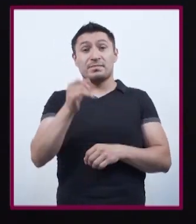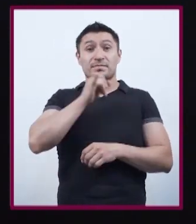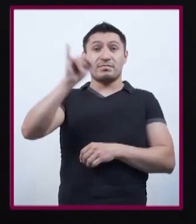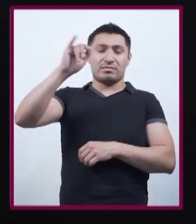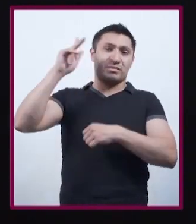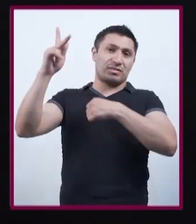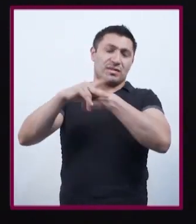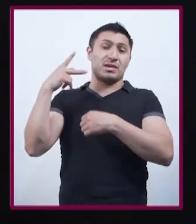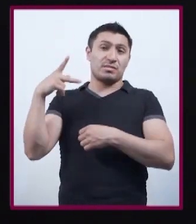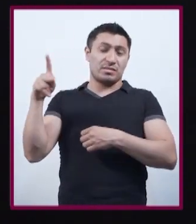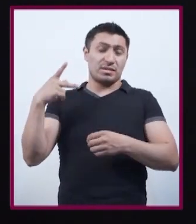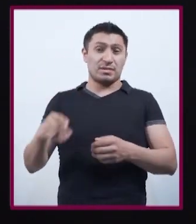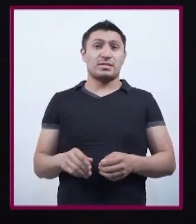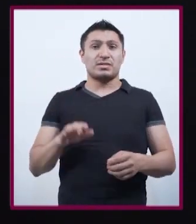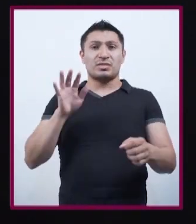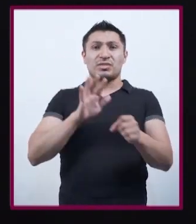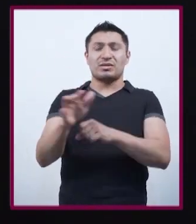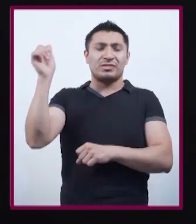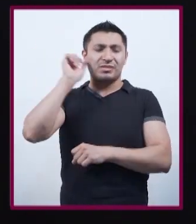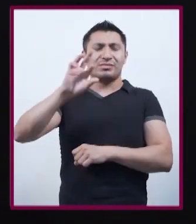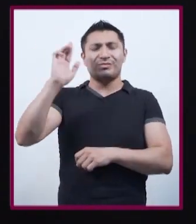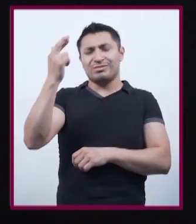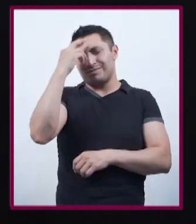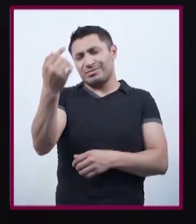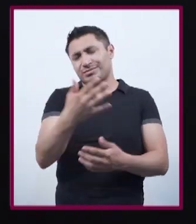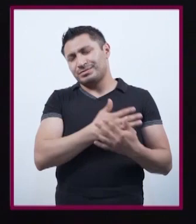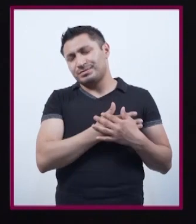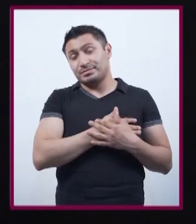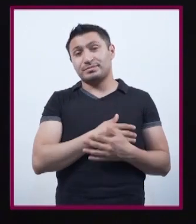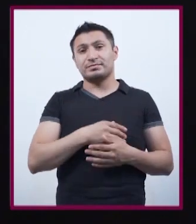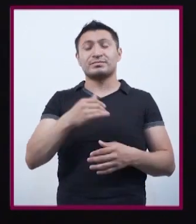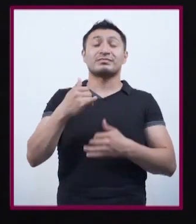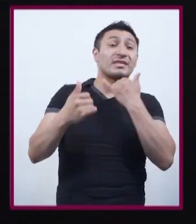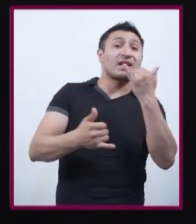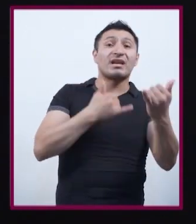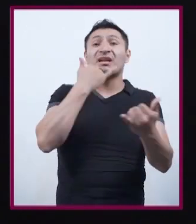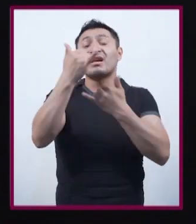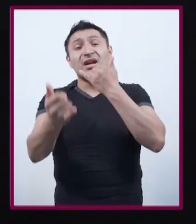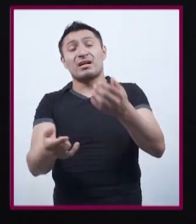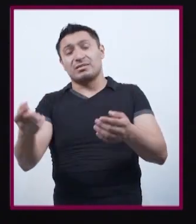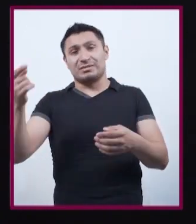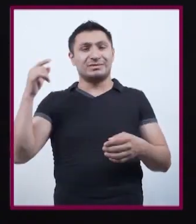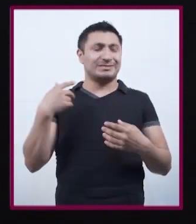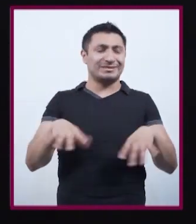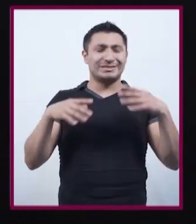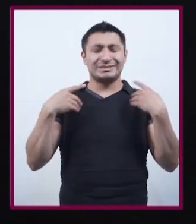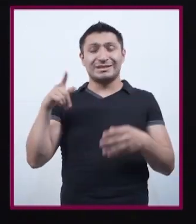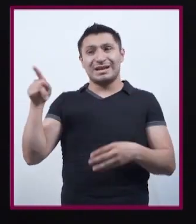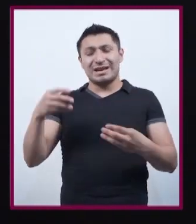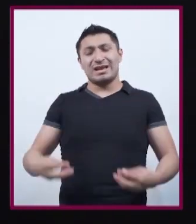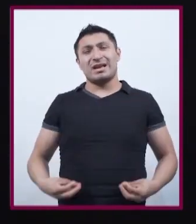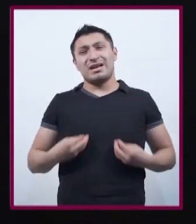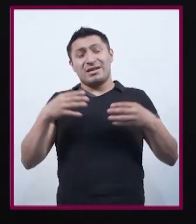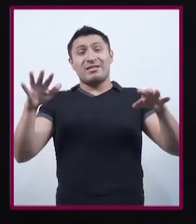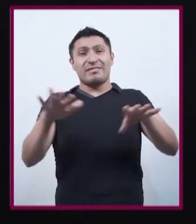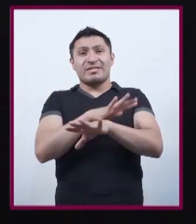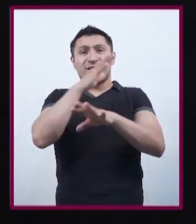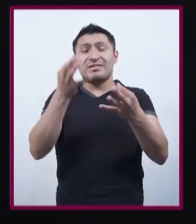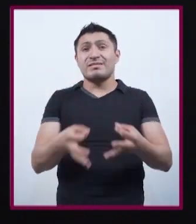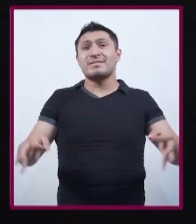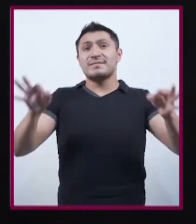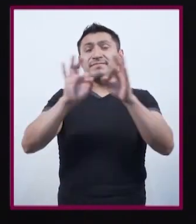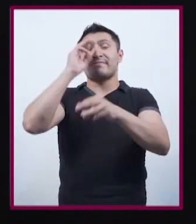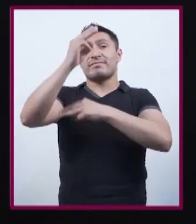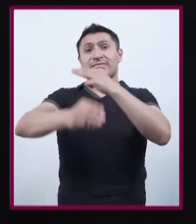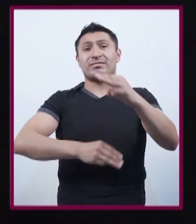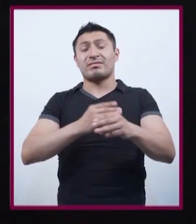de enero de 1957 en los Estados Unidos, lejos de su patria, a la que siempre recordó. Errante como